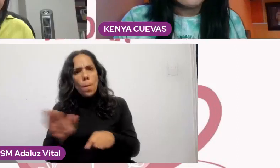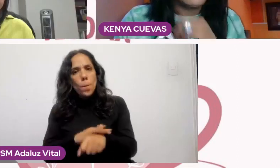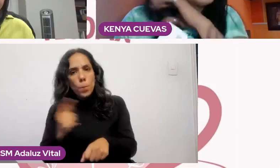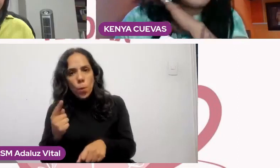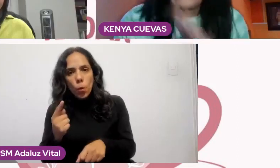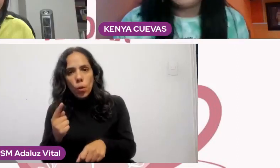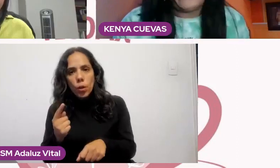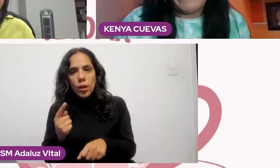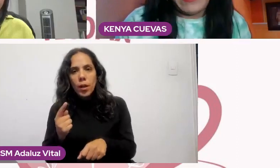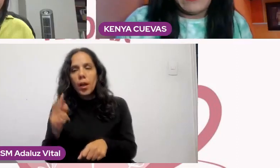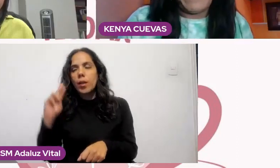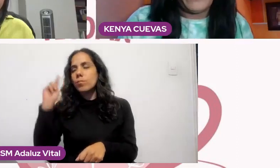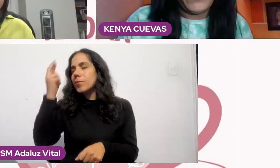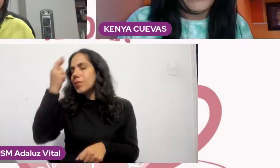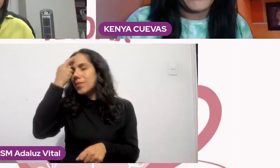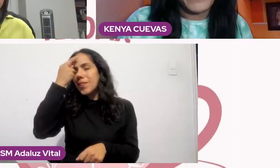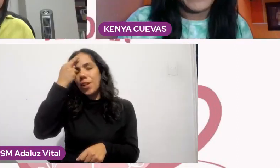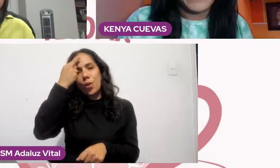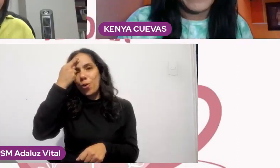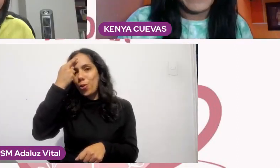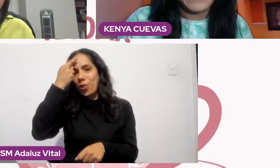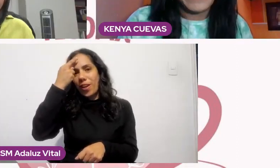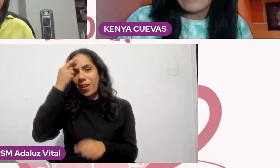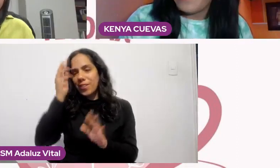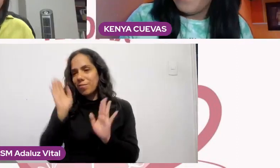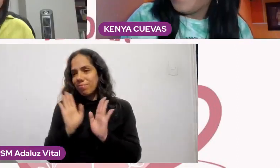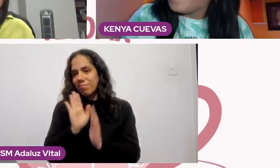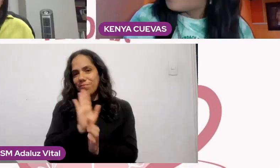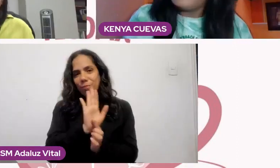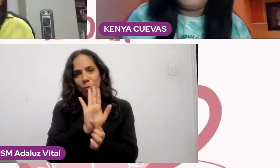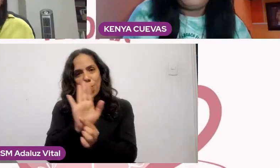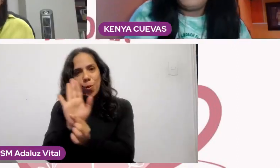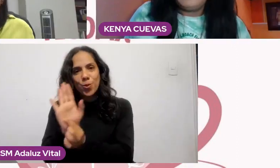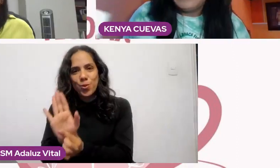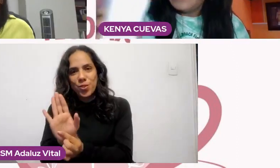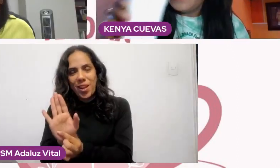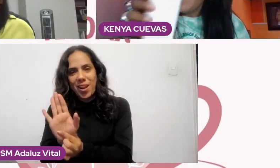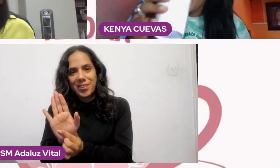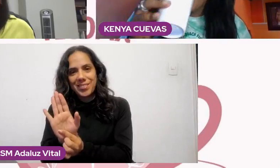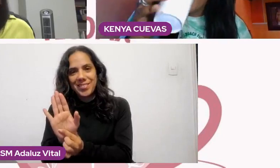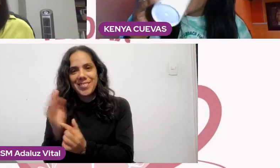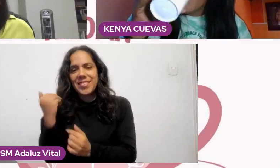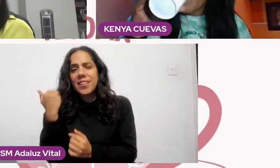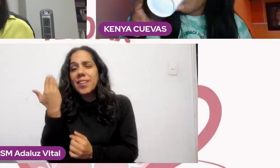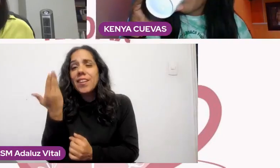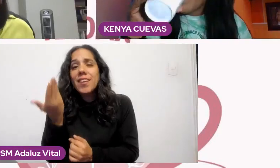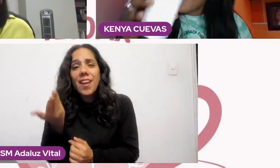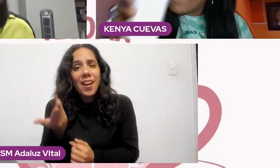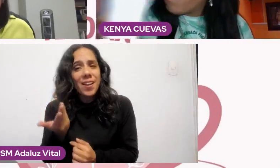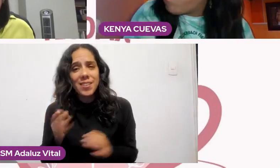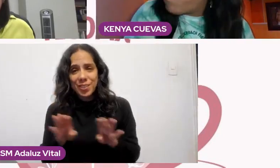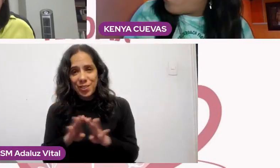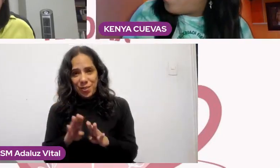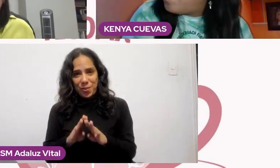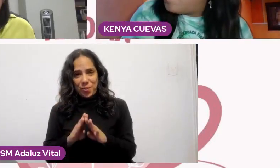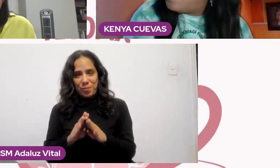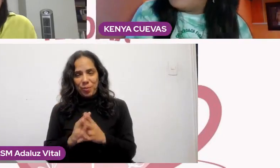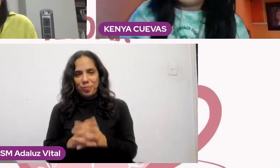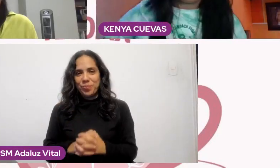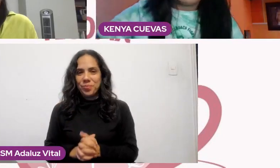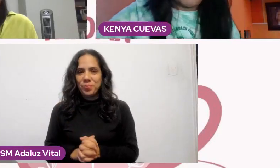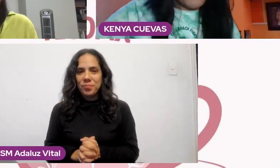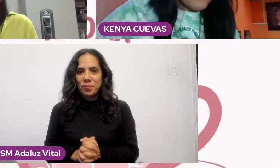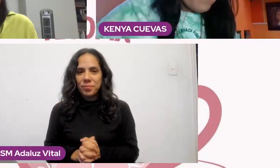Entonces, como todos nos lo merecemos. Así es, Kenia, y como dices, bueno, esta falta, ¿no? Y lo